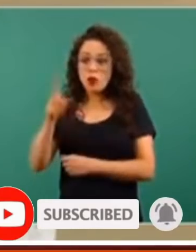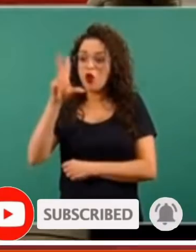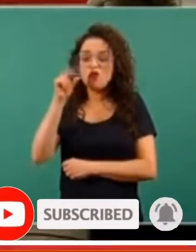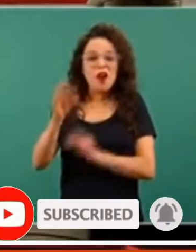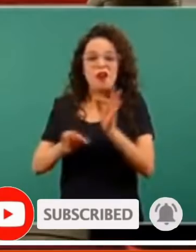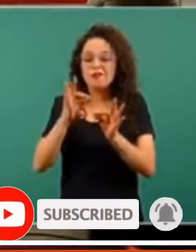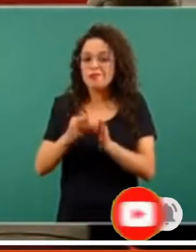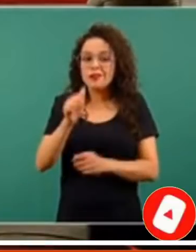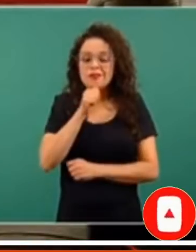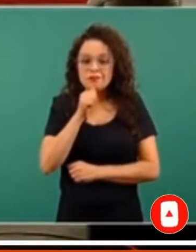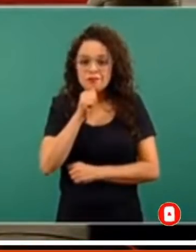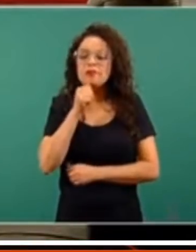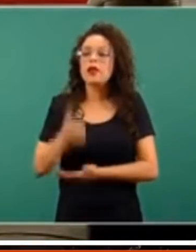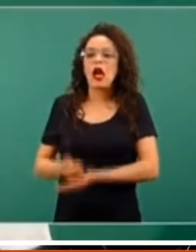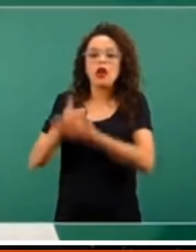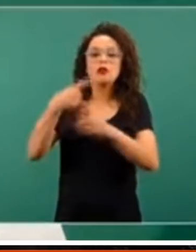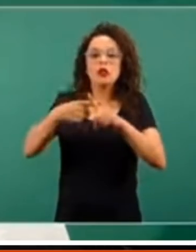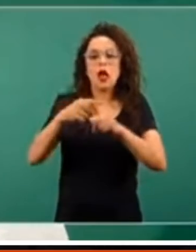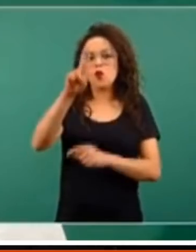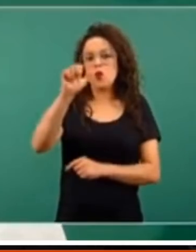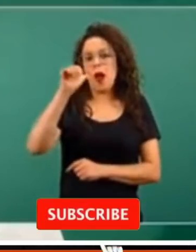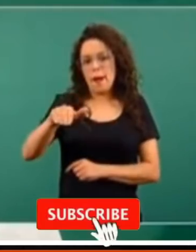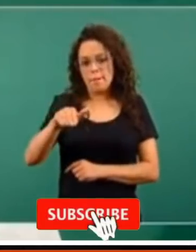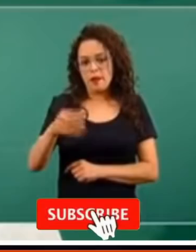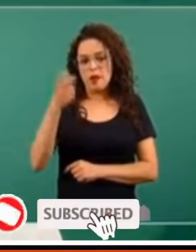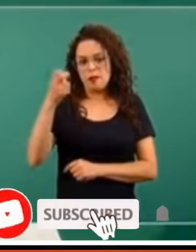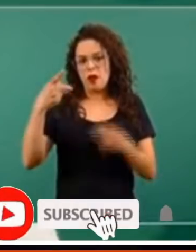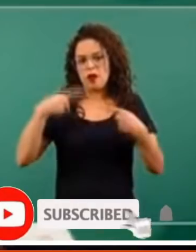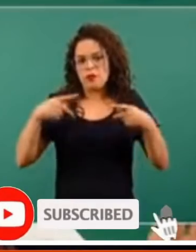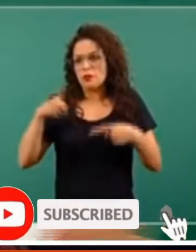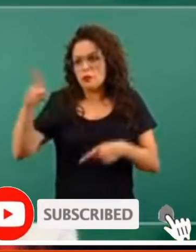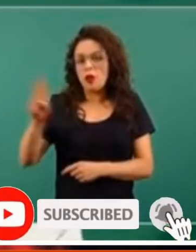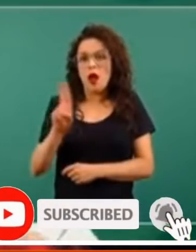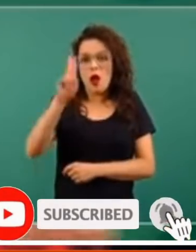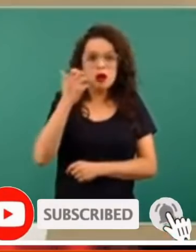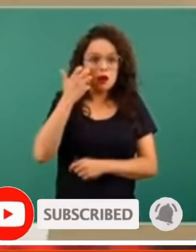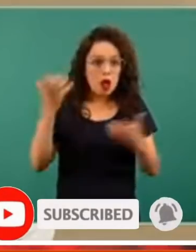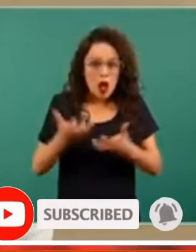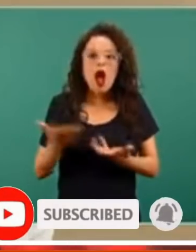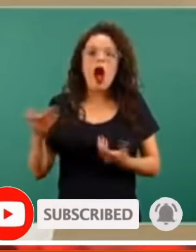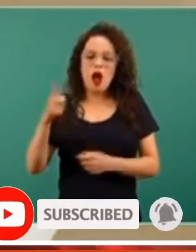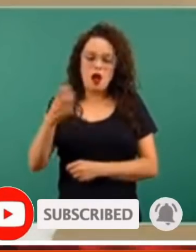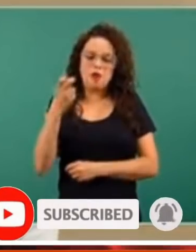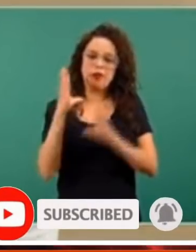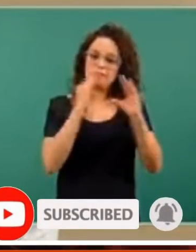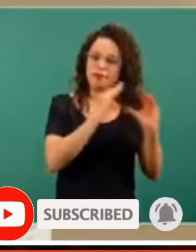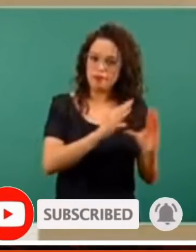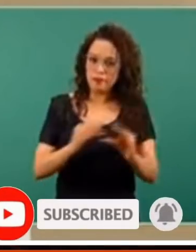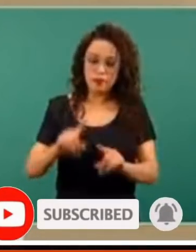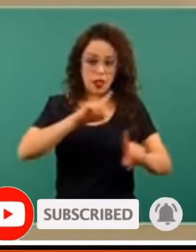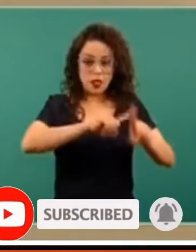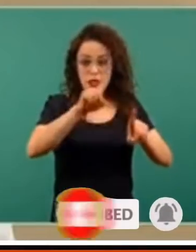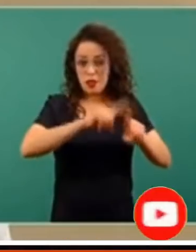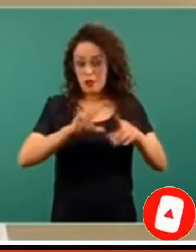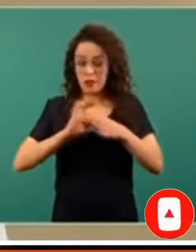y entonces pudieron hacer el curso para las personas que ellos ofrecieron, etcétera. Entonces ha sido un esquema complementario de múltiples